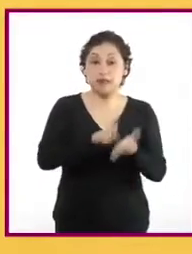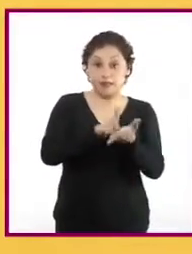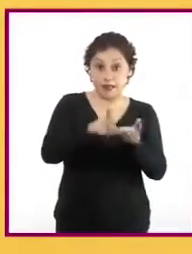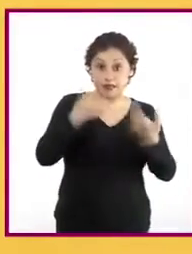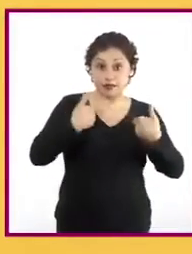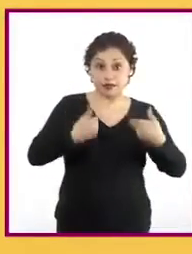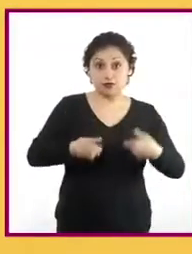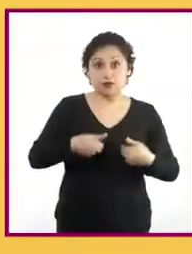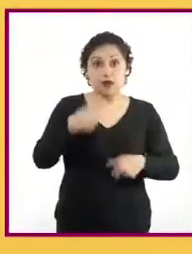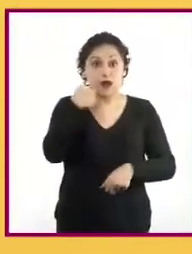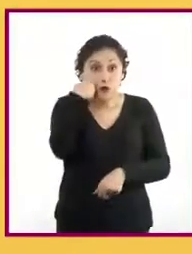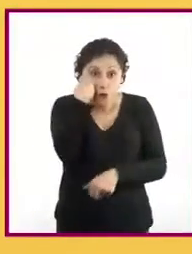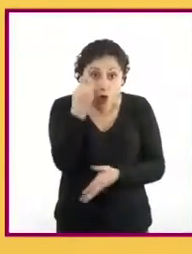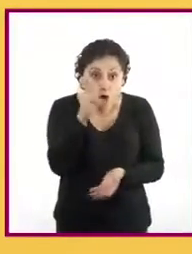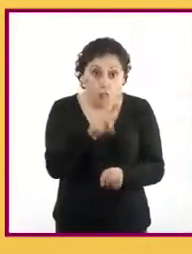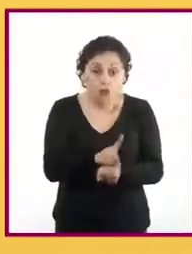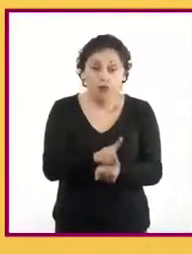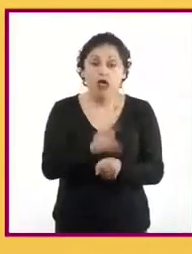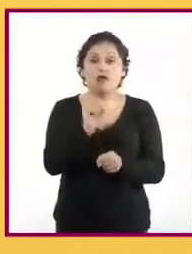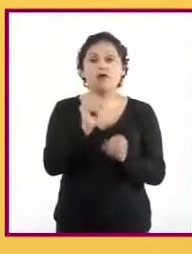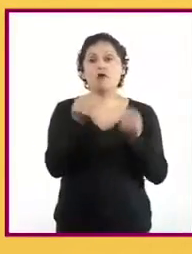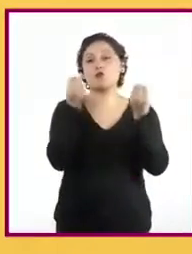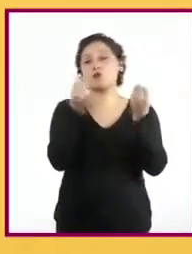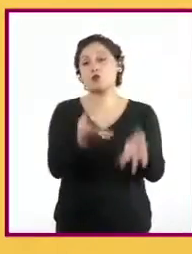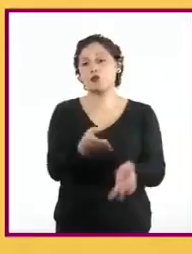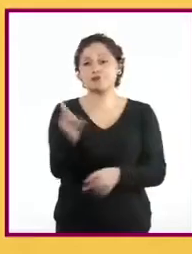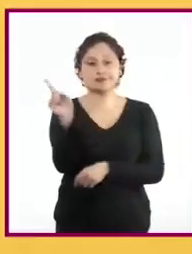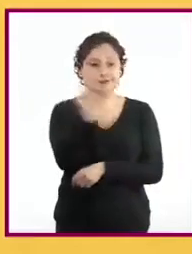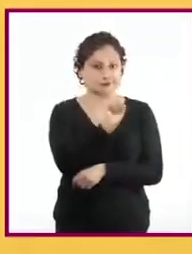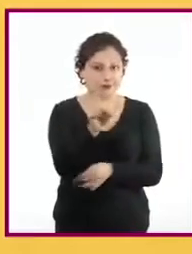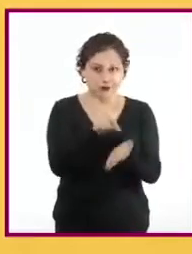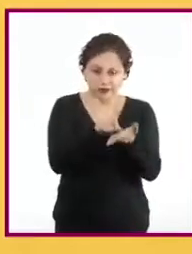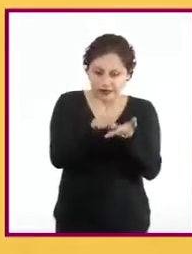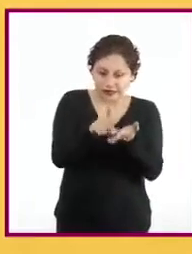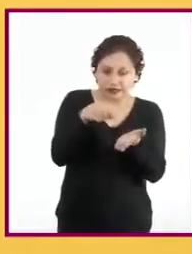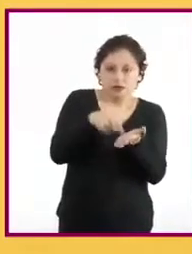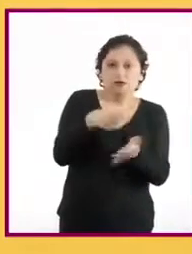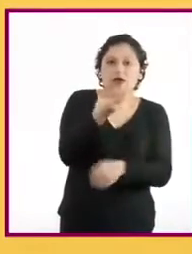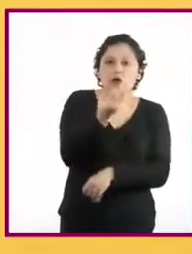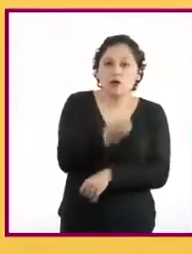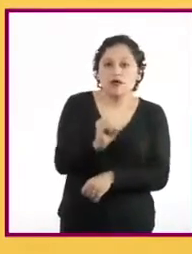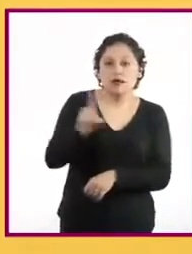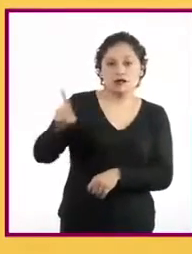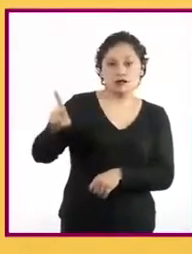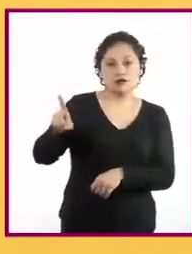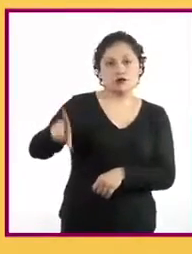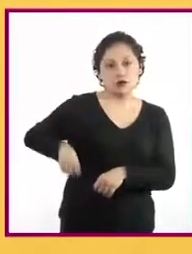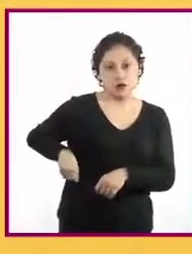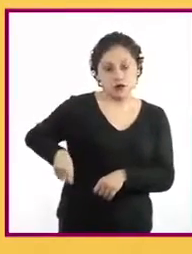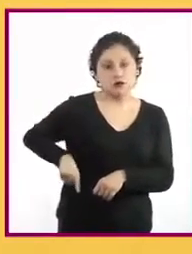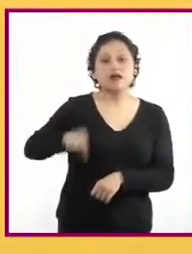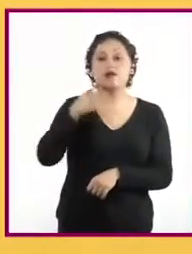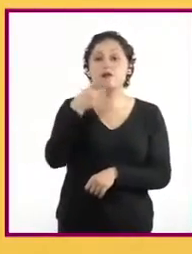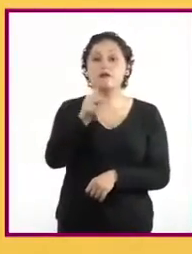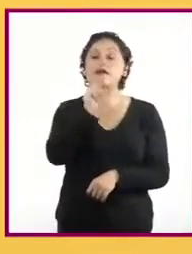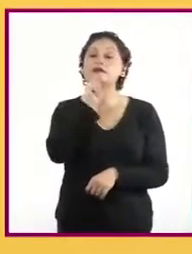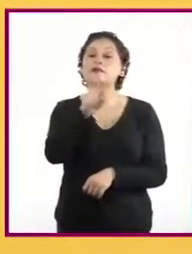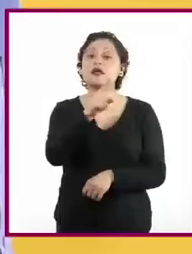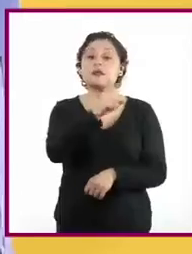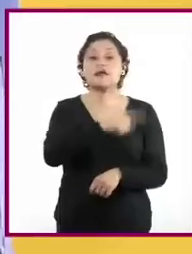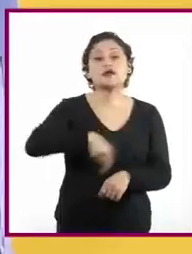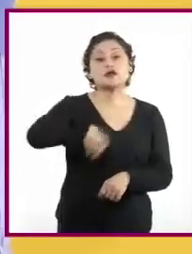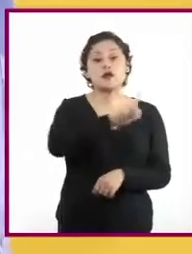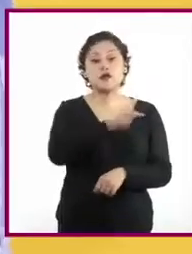buenas intenciones o dádivas. Cumplirlos es una obligación del Estado, pero también es necesario que participemos como